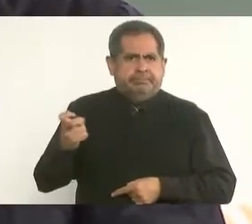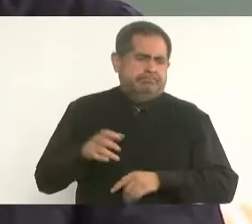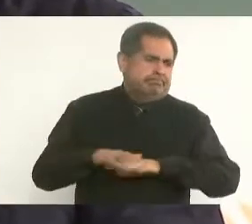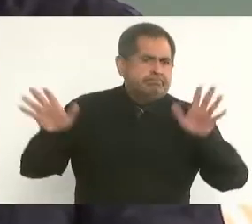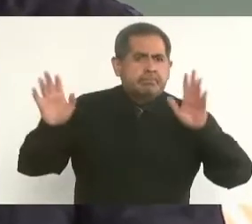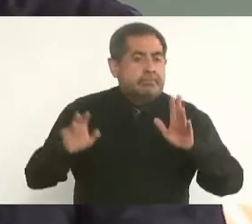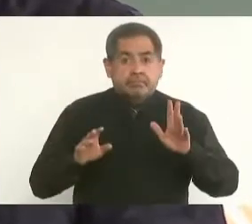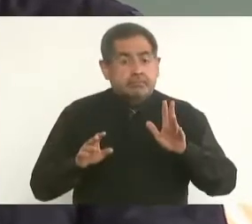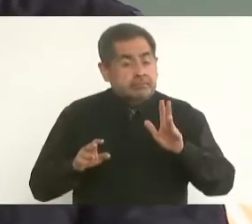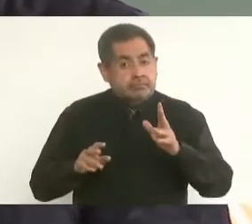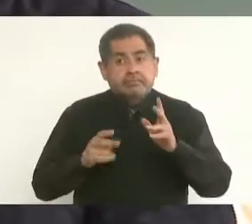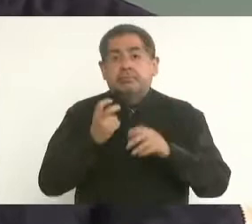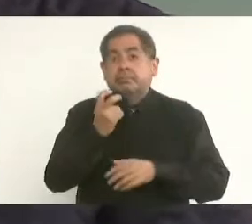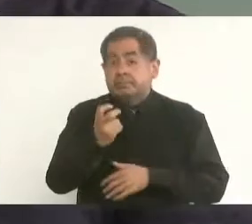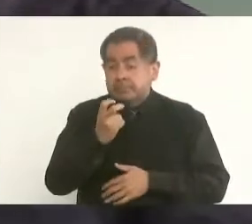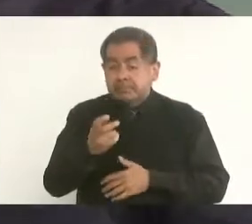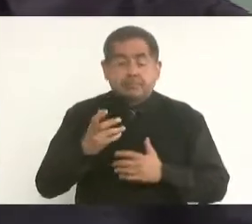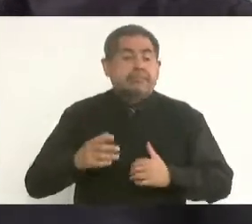que no solo